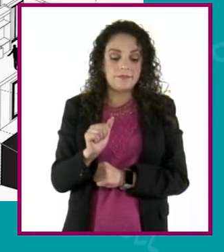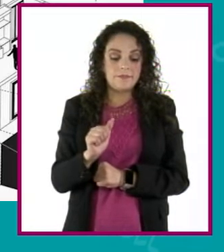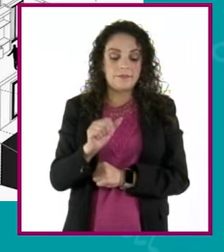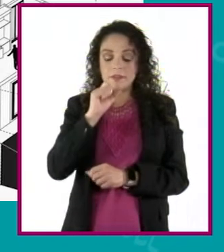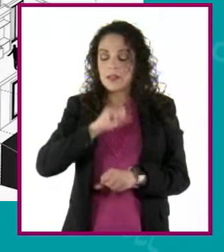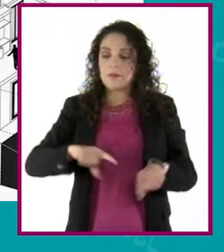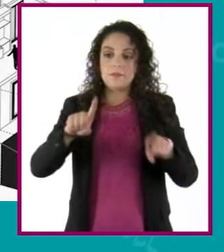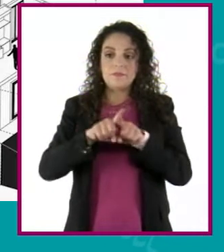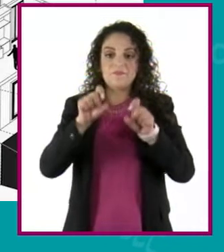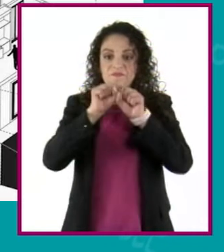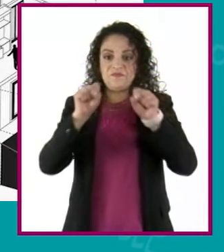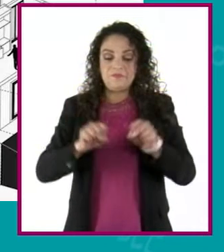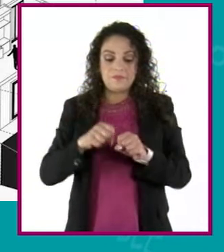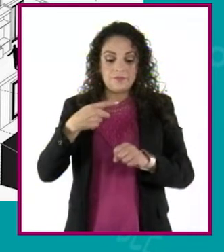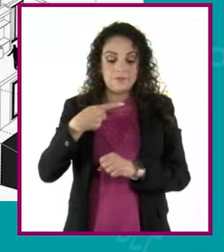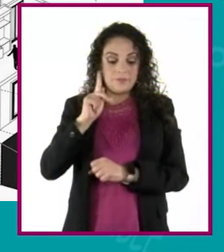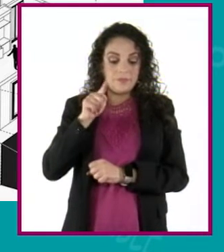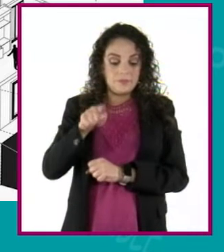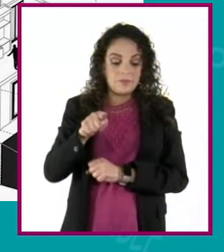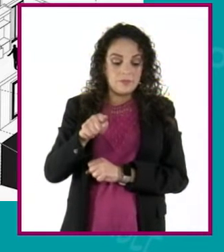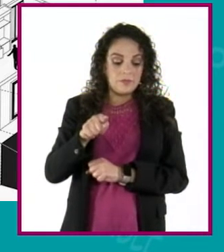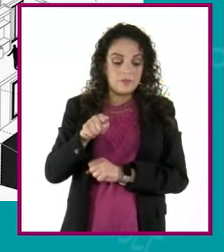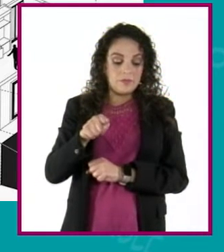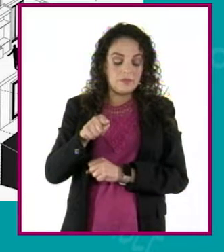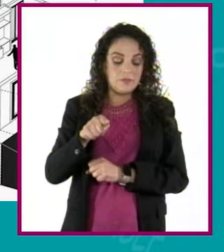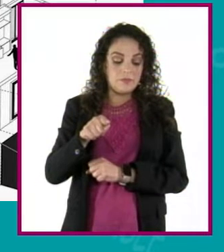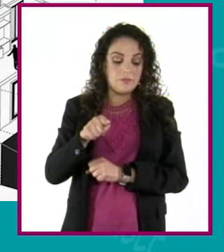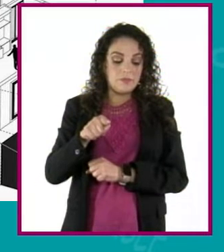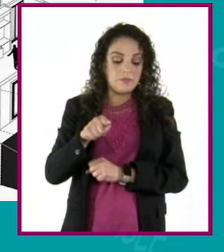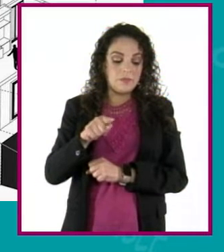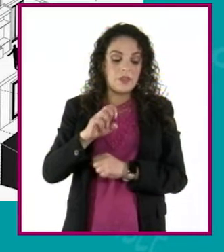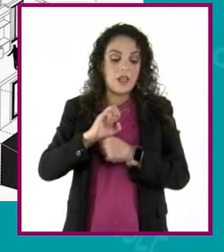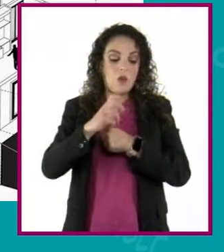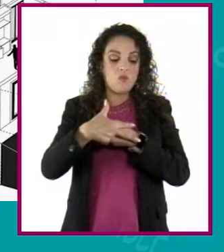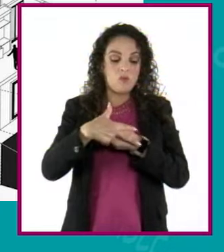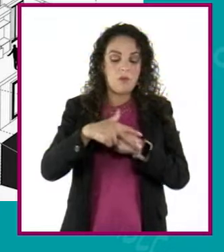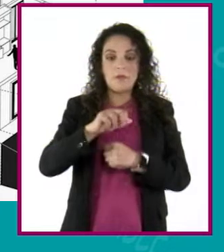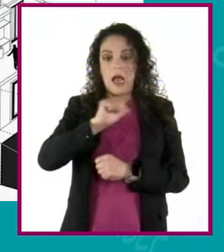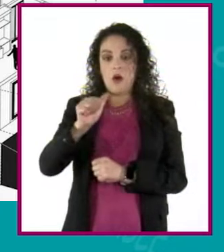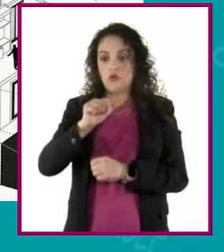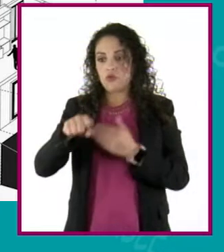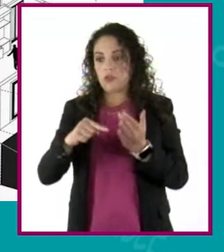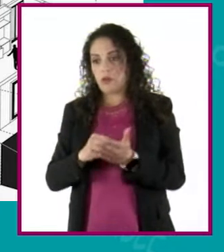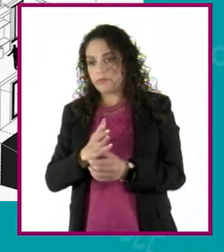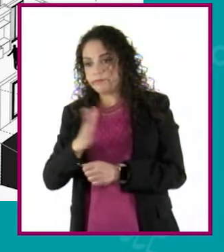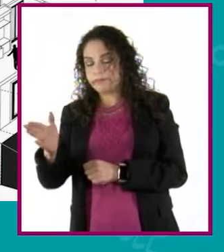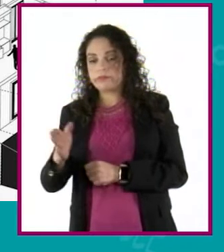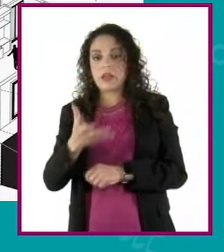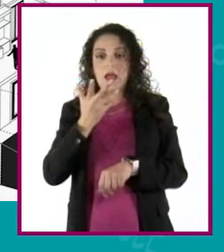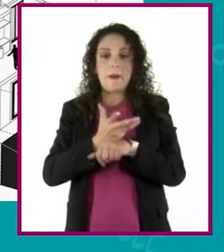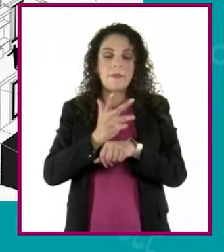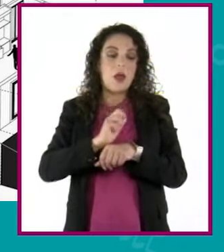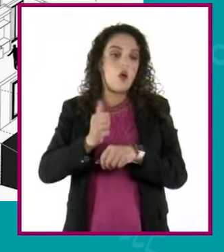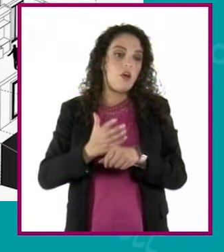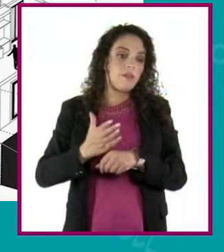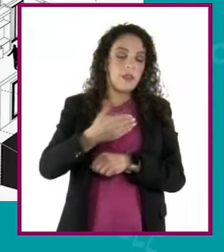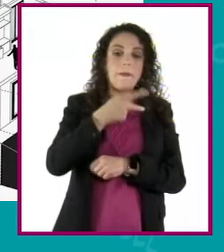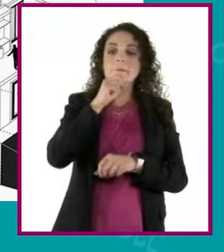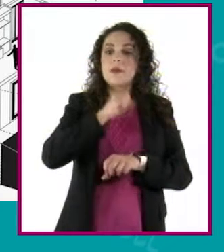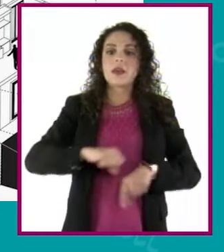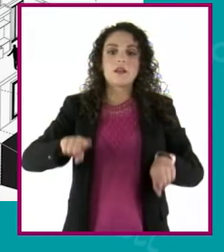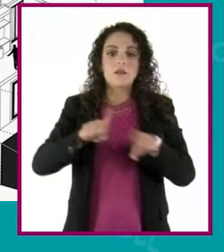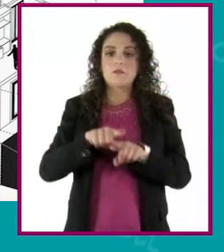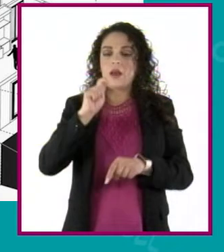el europeo se dirige hacia un lugar y el americano hacia el otro, pero es, digamos, la misma construcción del